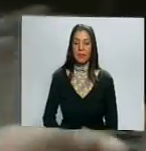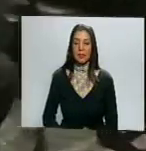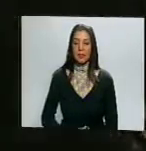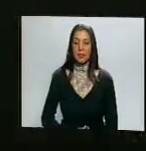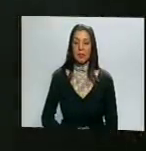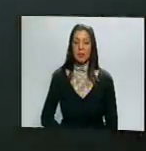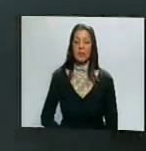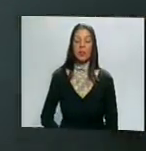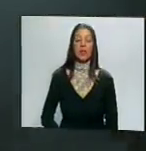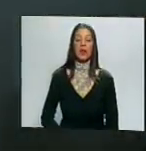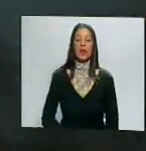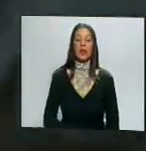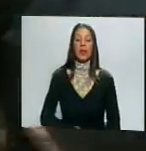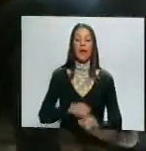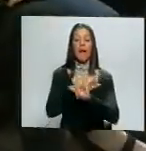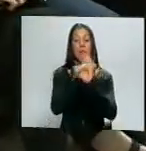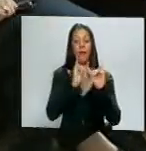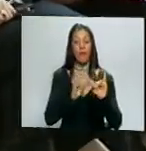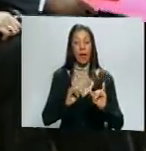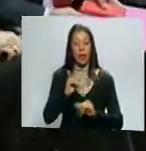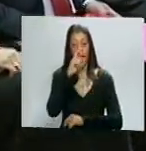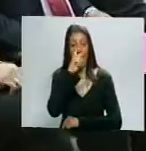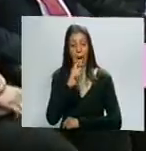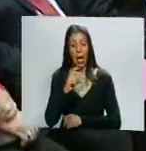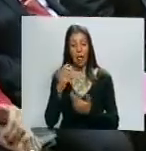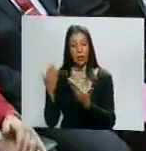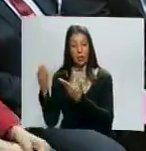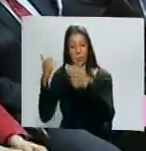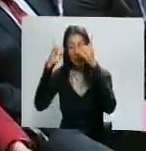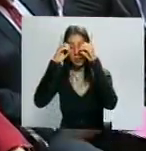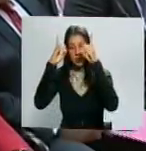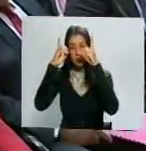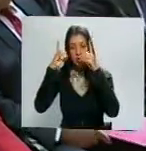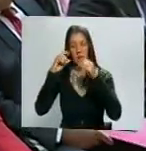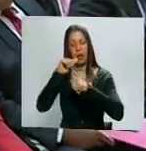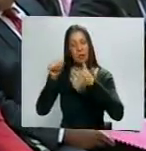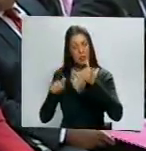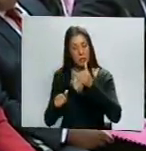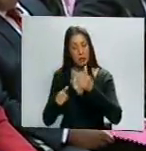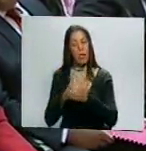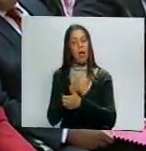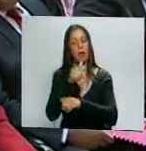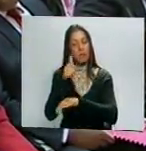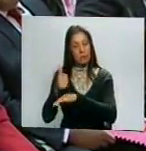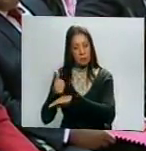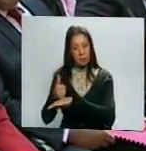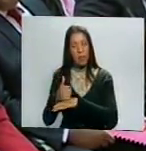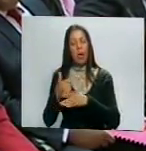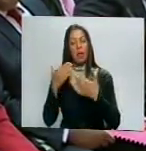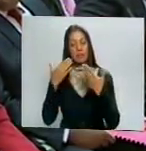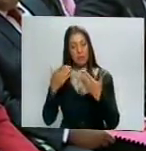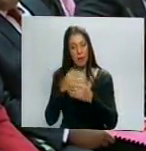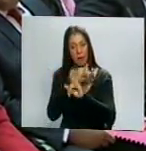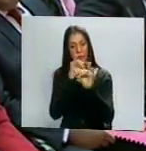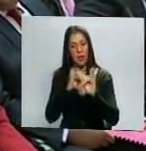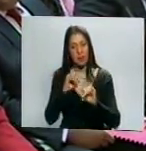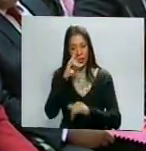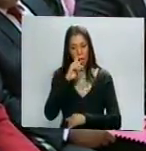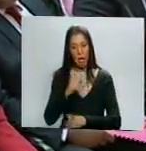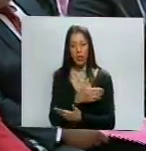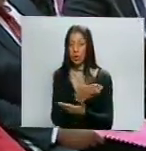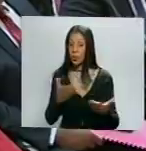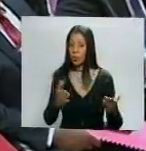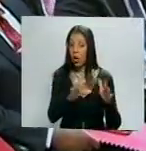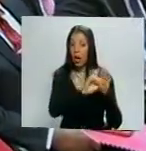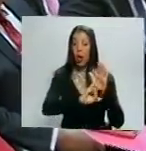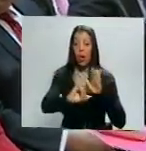Saludo y feliz año, querida presidenta y directiva, y a todos mis colegas constituyentes. Reciban un saludo